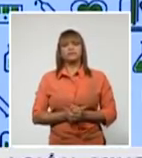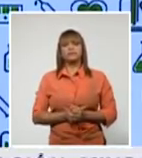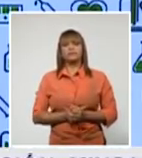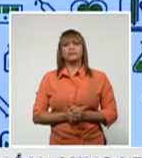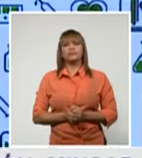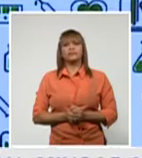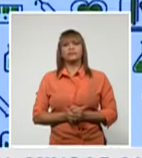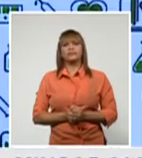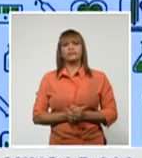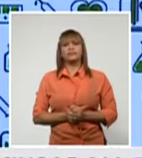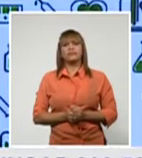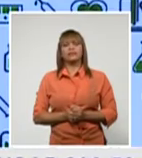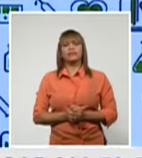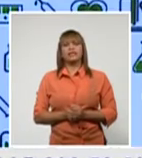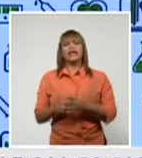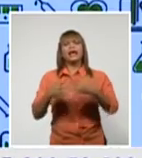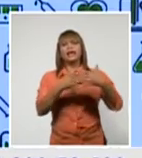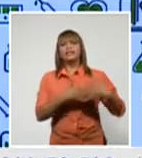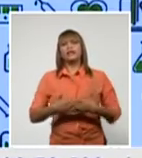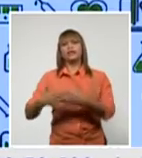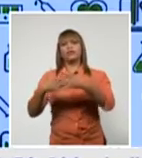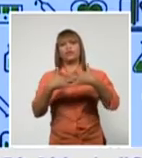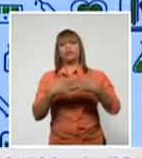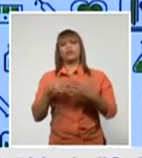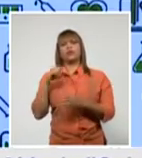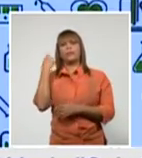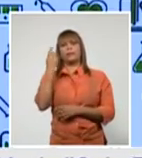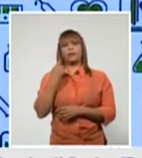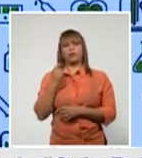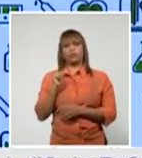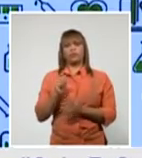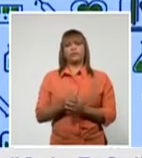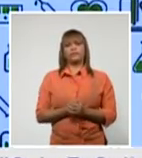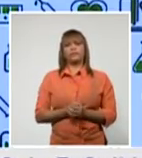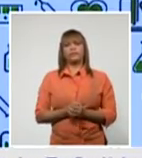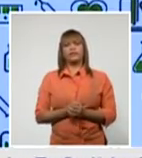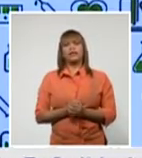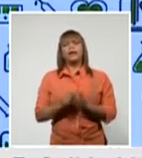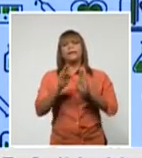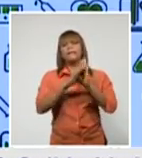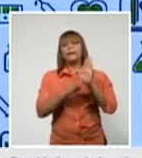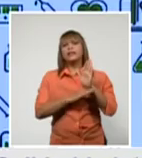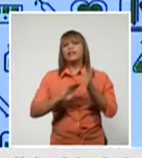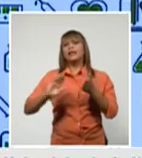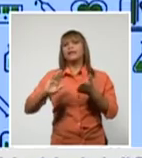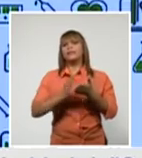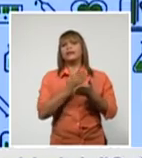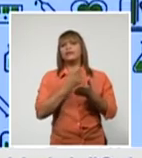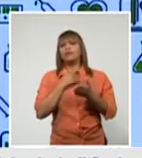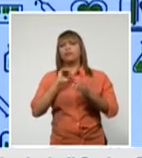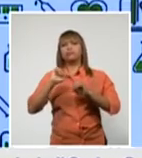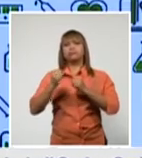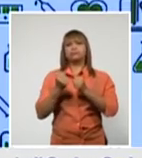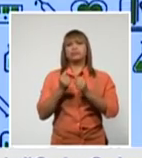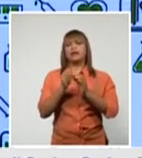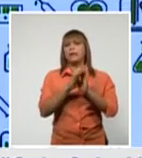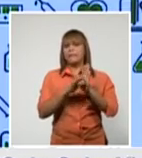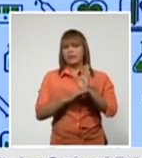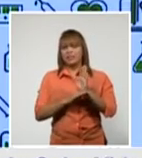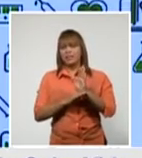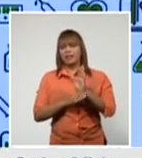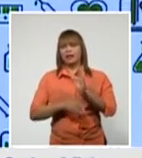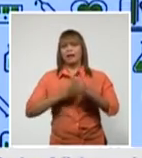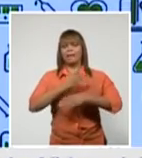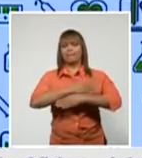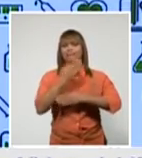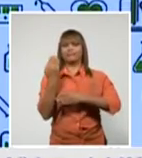Revista On Cuba de Estados Unidos pregunta lo siguiente: las medidas y la eliminación de restricciones anunciadas este miércoles para